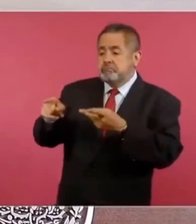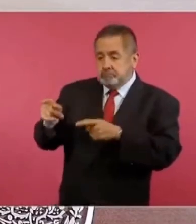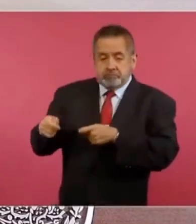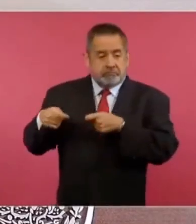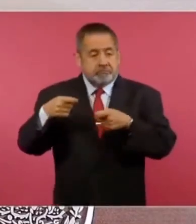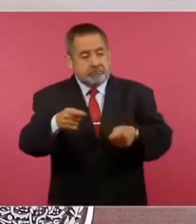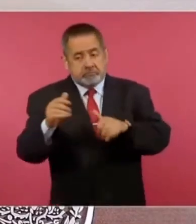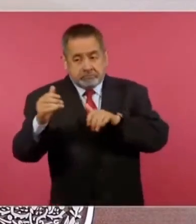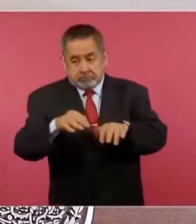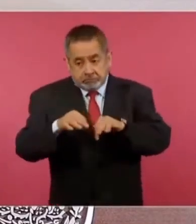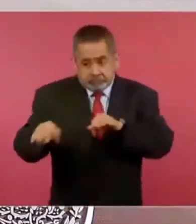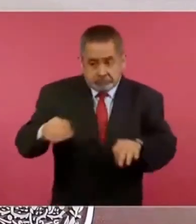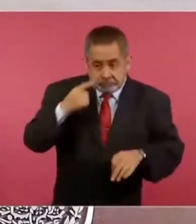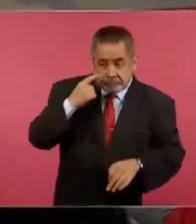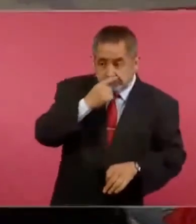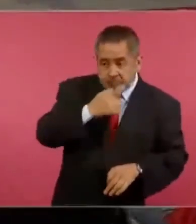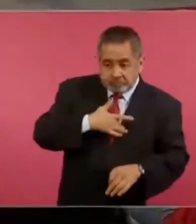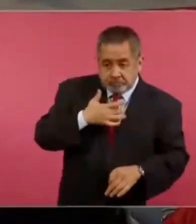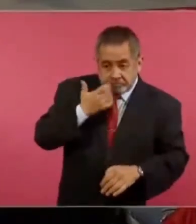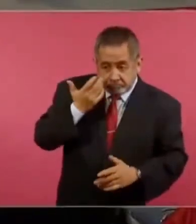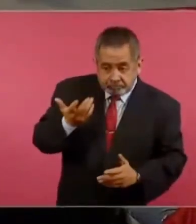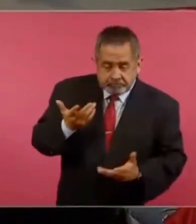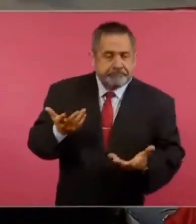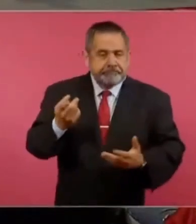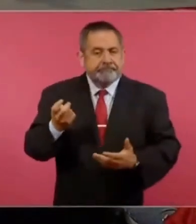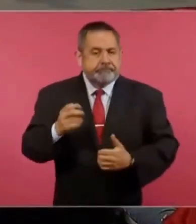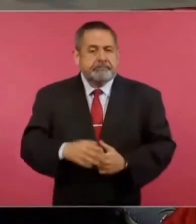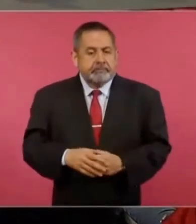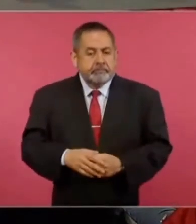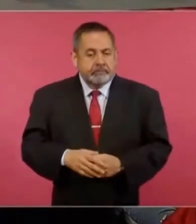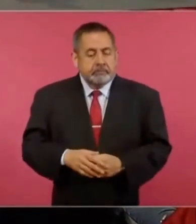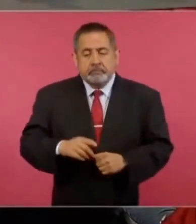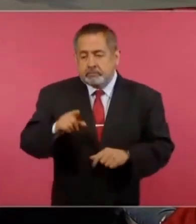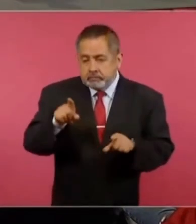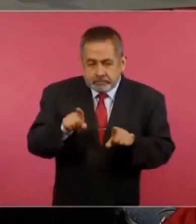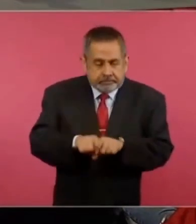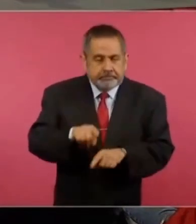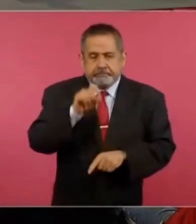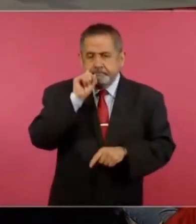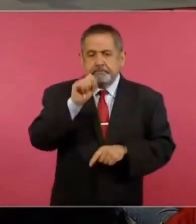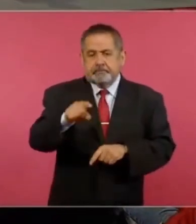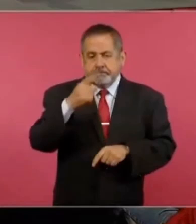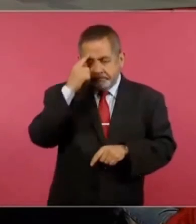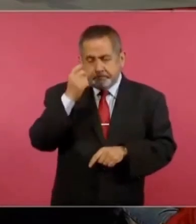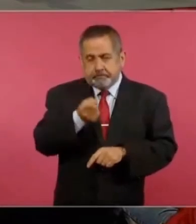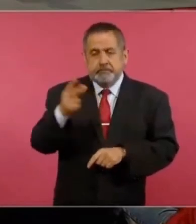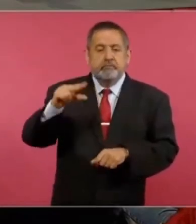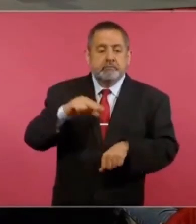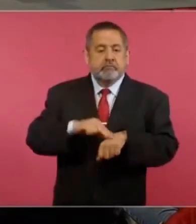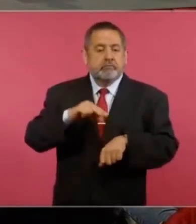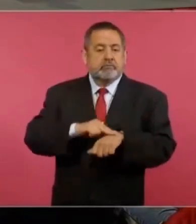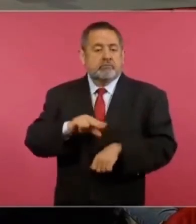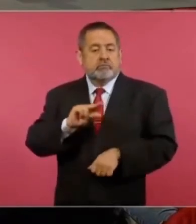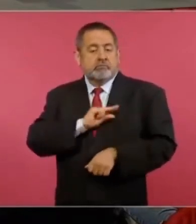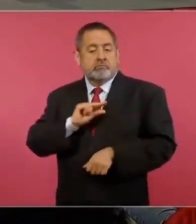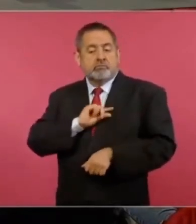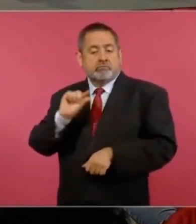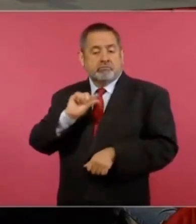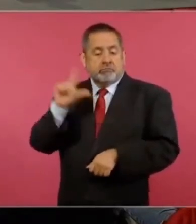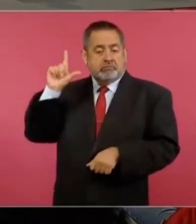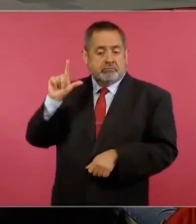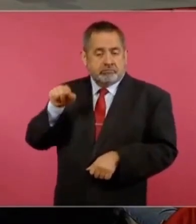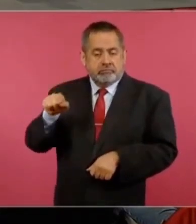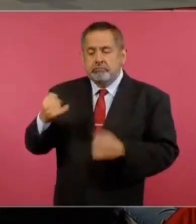donde buscamos que cubran. Y lo mismo estamos haciendo para médicos especialistas.